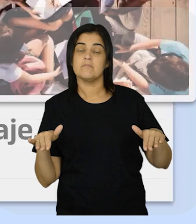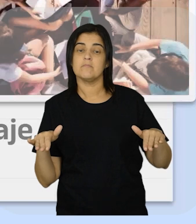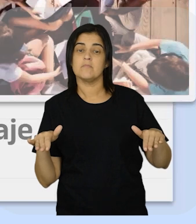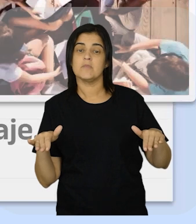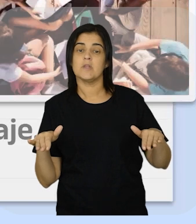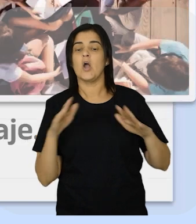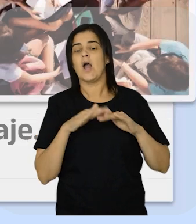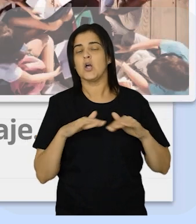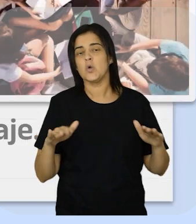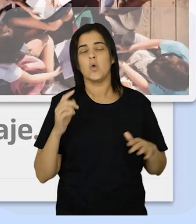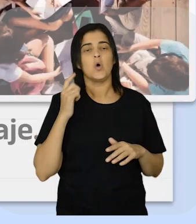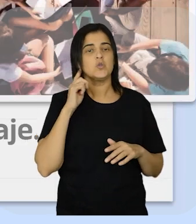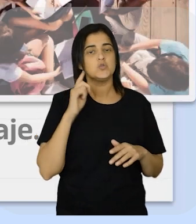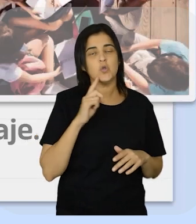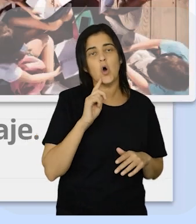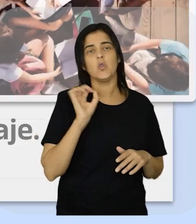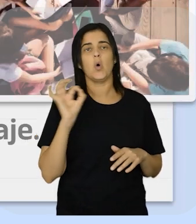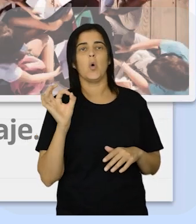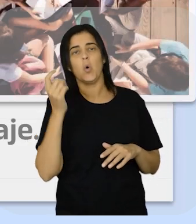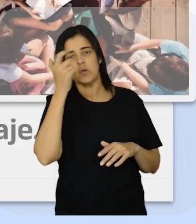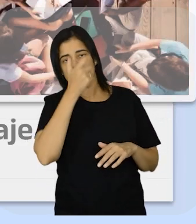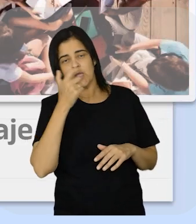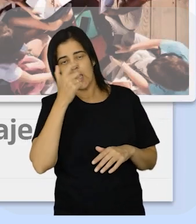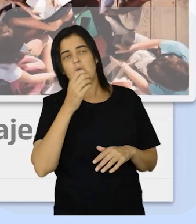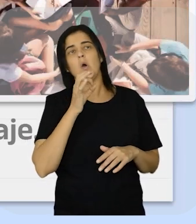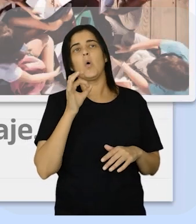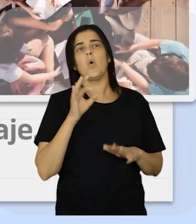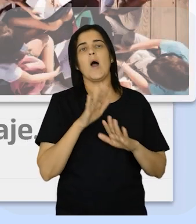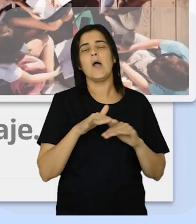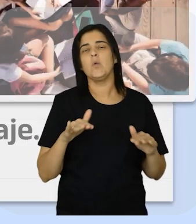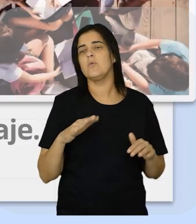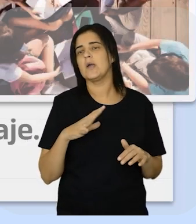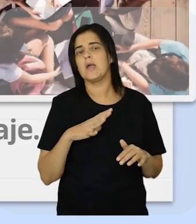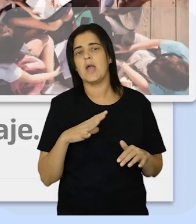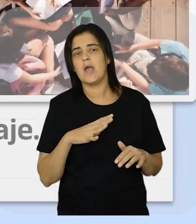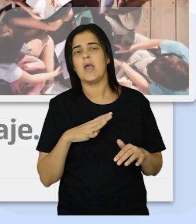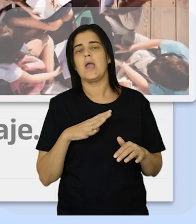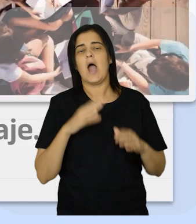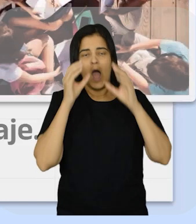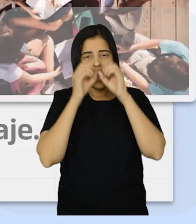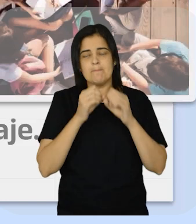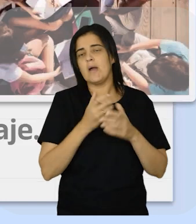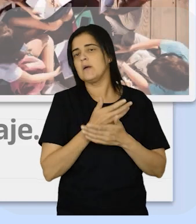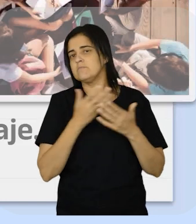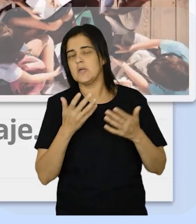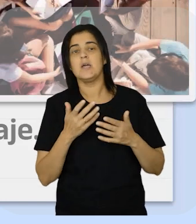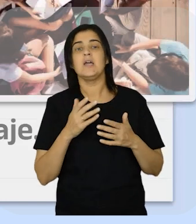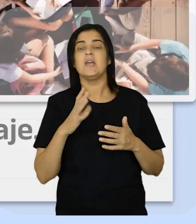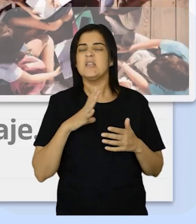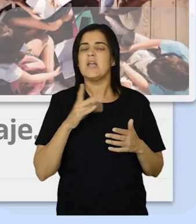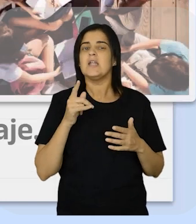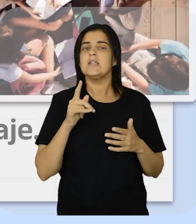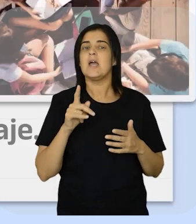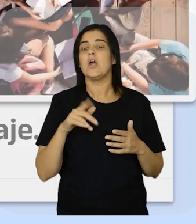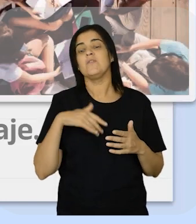o del alumno que es sordo, o del alumno que es ciego, o del alumno que tiene, yo qué sé, Asperger, no, estamos parados en